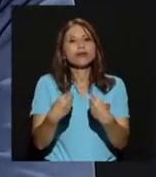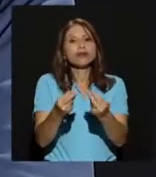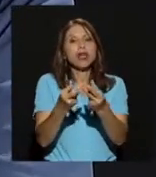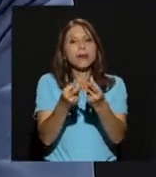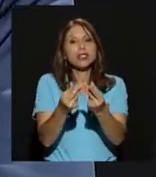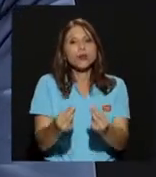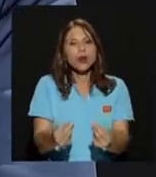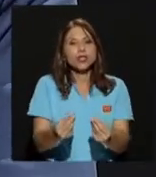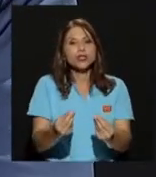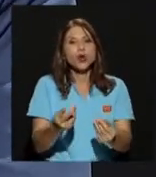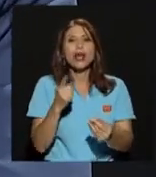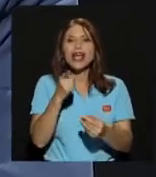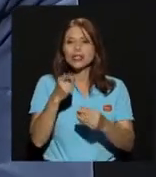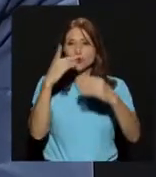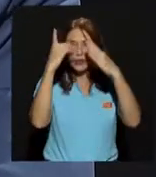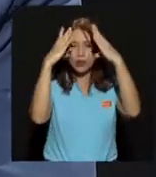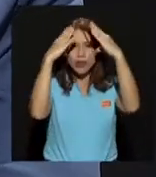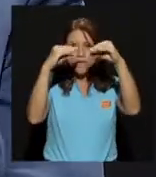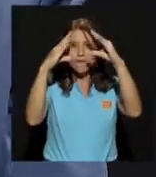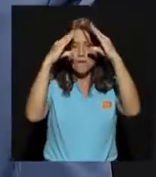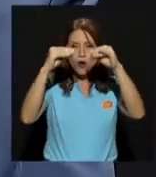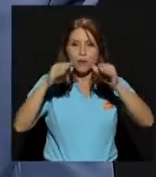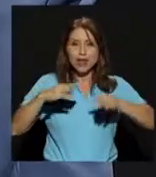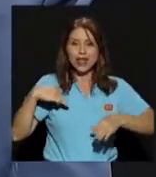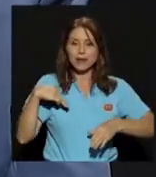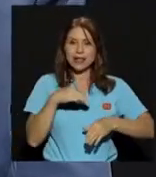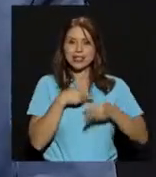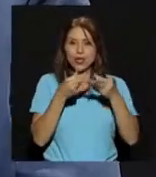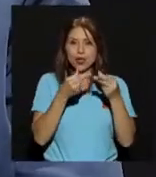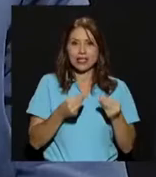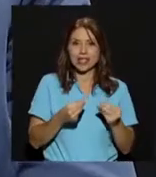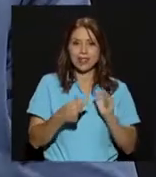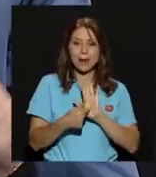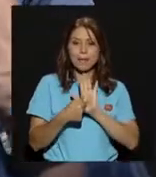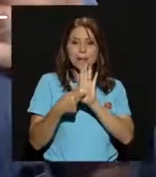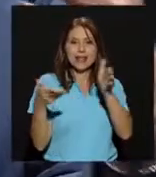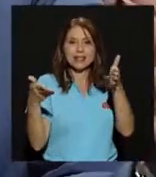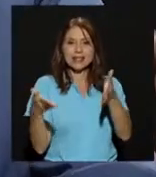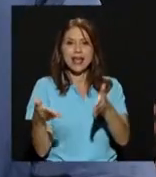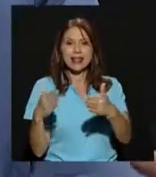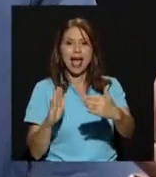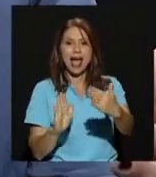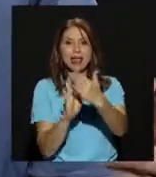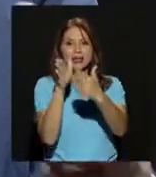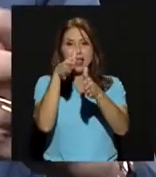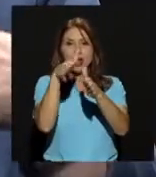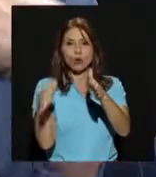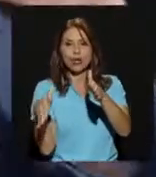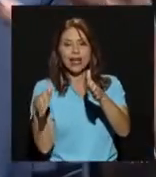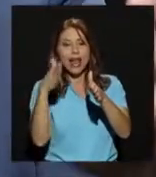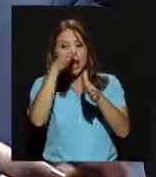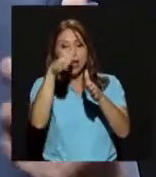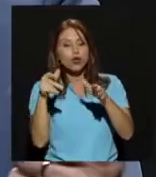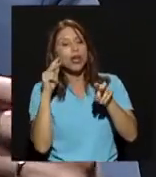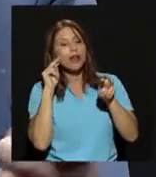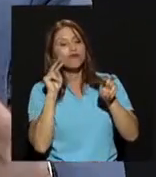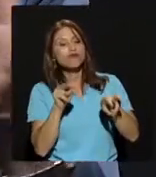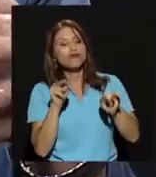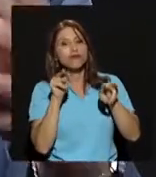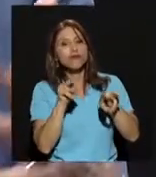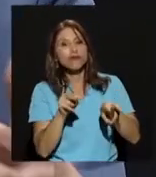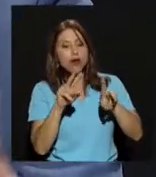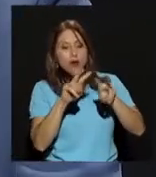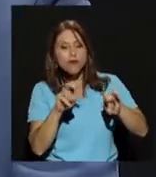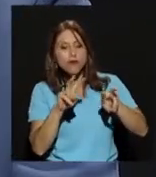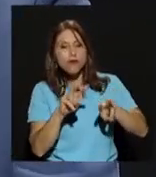informe que presenta el ministerio de hacienda- ante la contraloría del cual la contraloría realiza una auditoría o revisa a ver